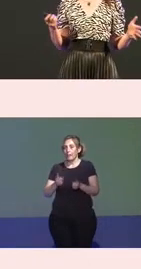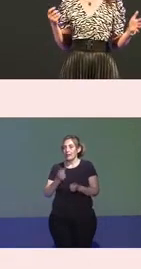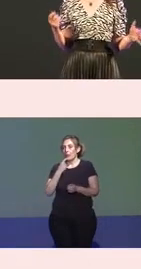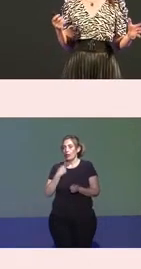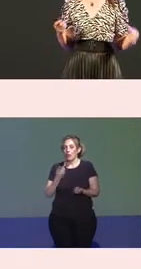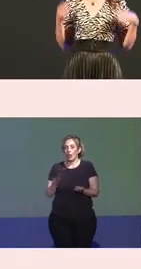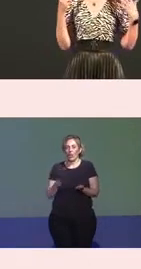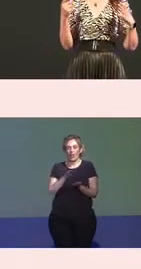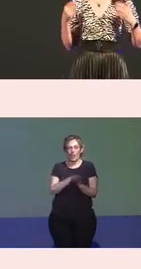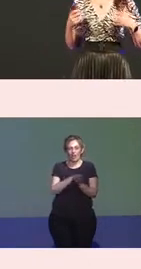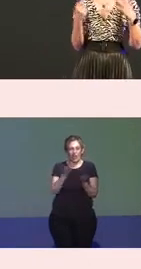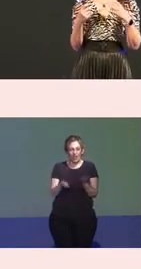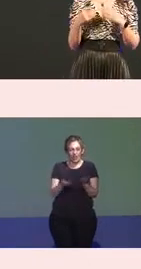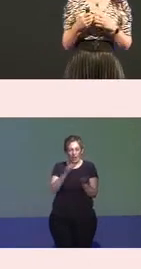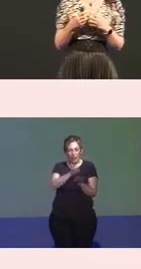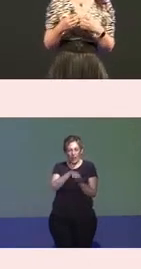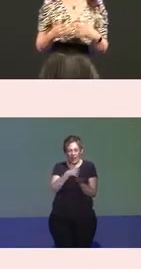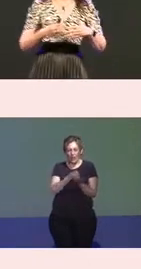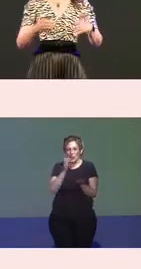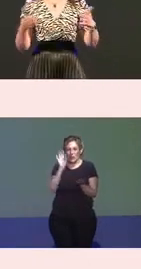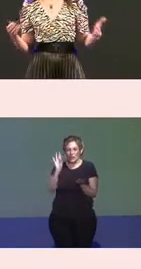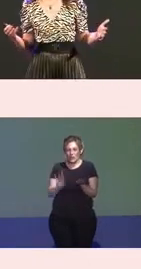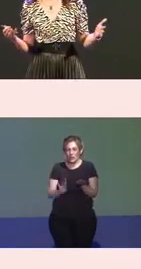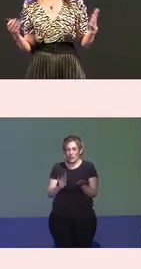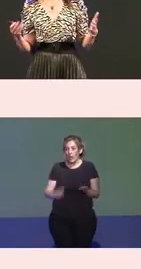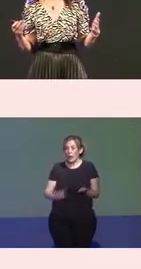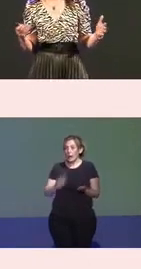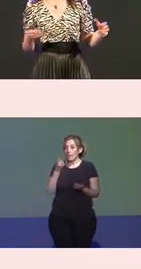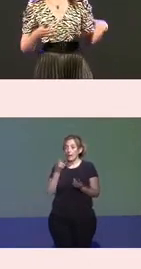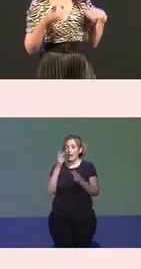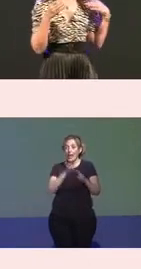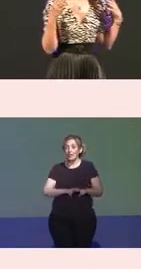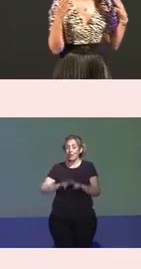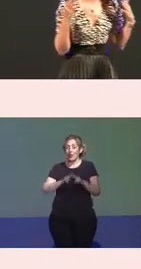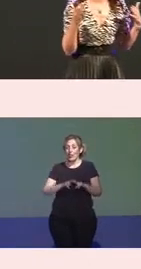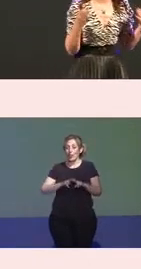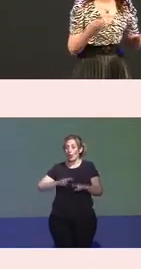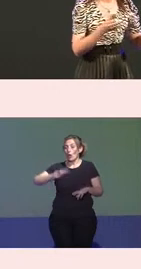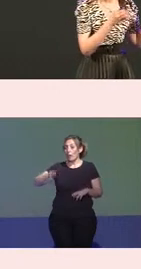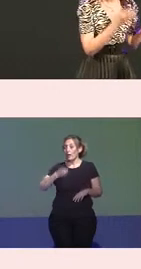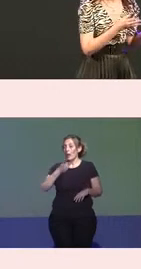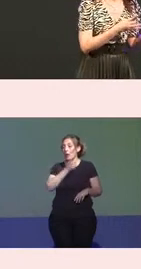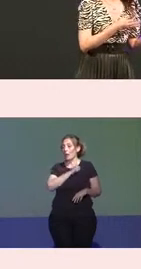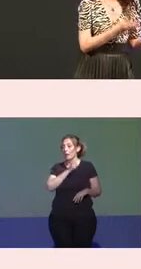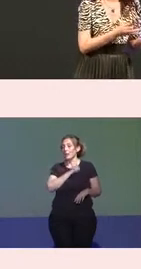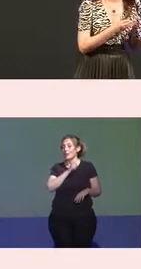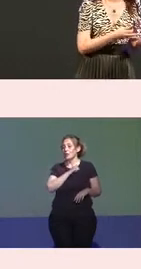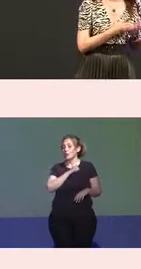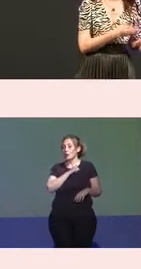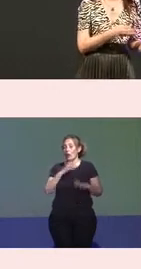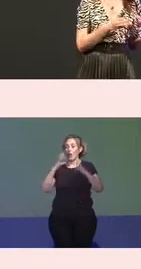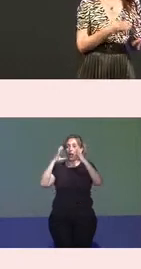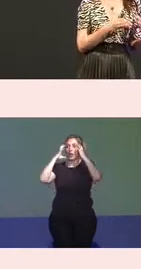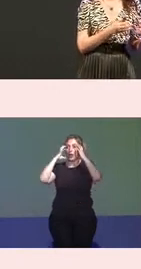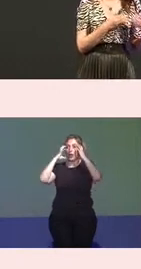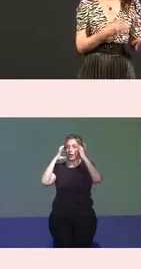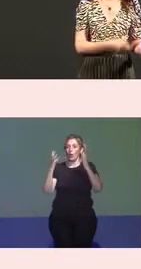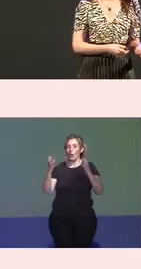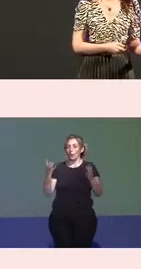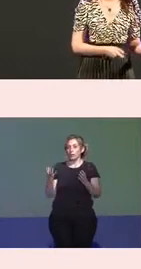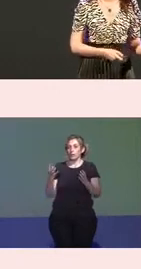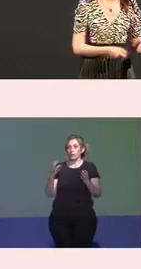ataúd estaba vacío sí estaba vacío en la primera inspección visual pero no es que a la policía se le escapara un cráneo entero dentro de un